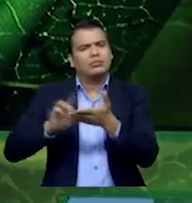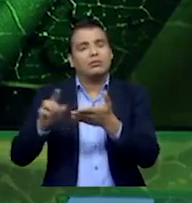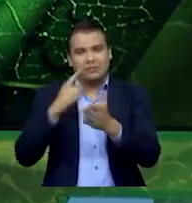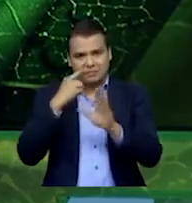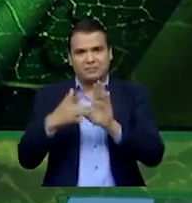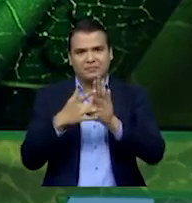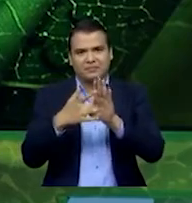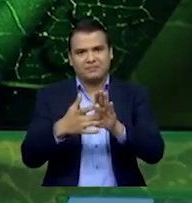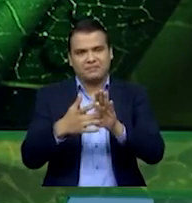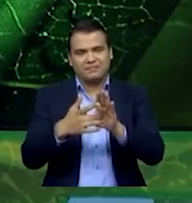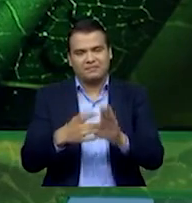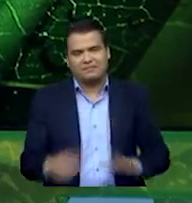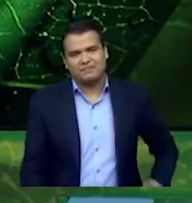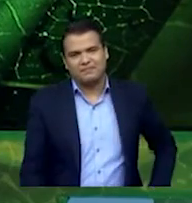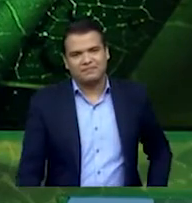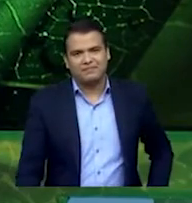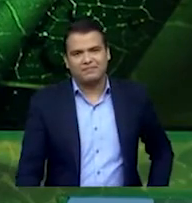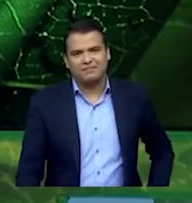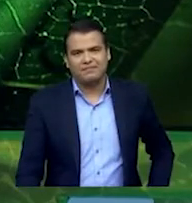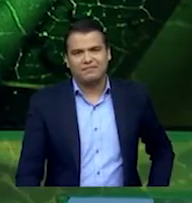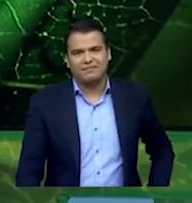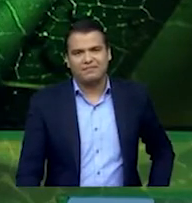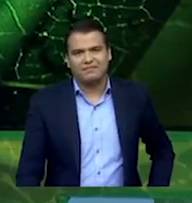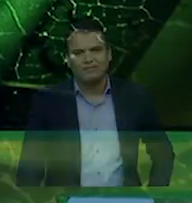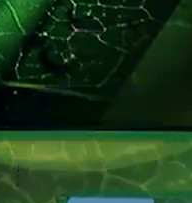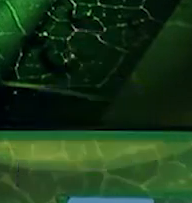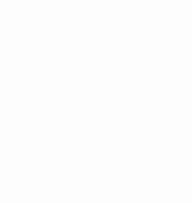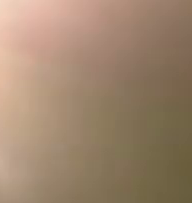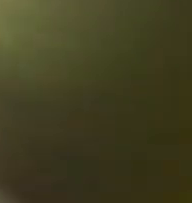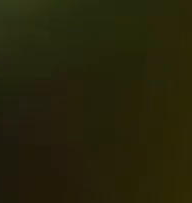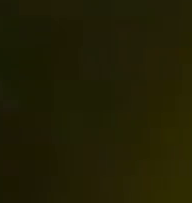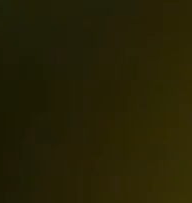ecoparque el lago de las garzas ya volvemos